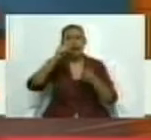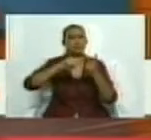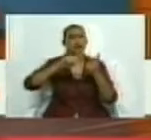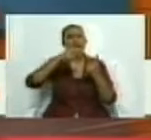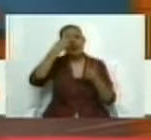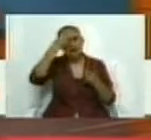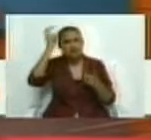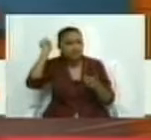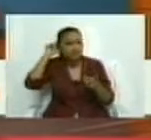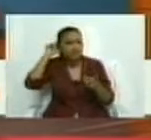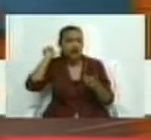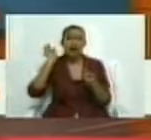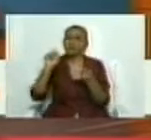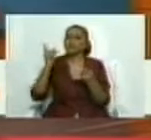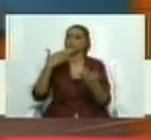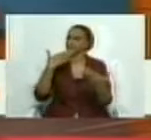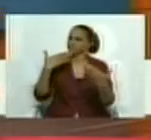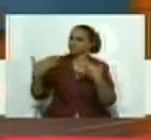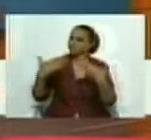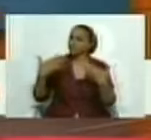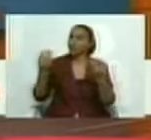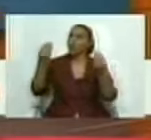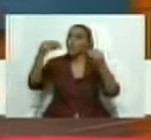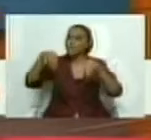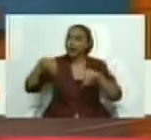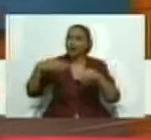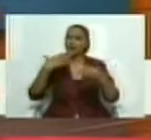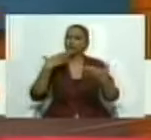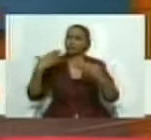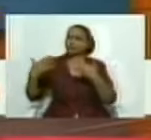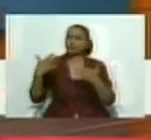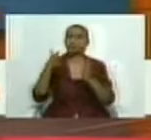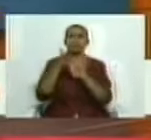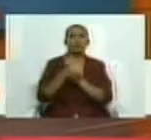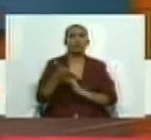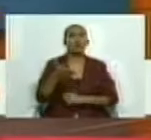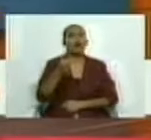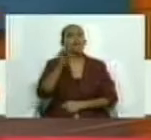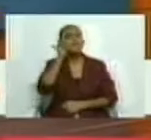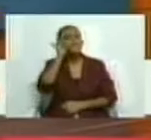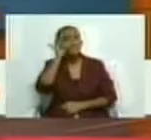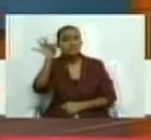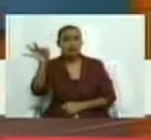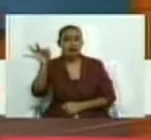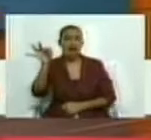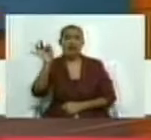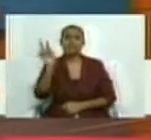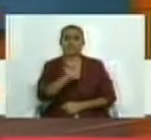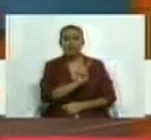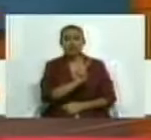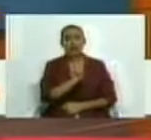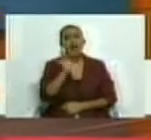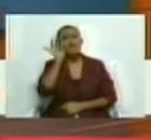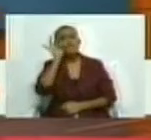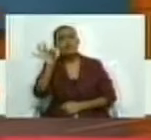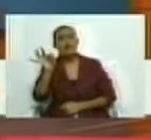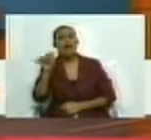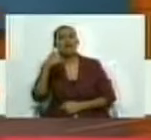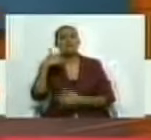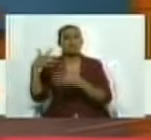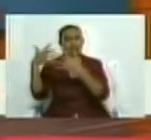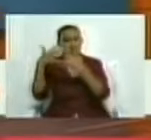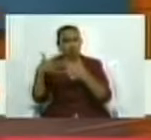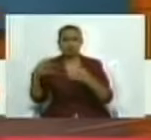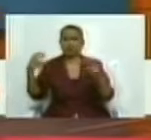haya convenios de cooperación entre la fiscalía venezolana y la de Estados Unidos entre el sistema de Justicia venezolano y el de Estados